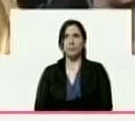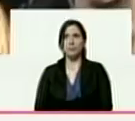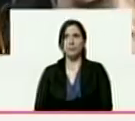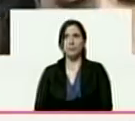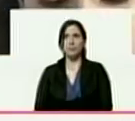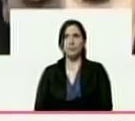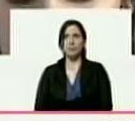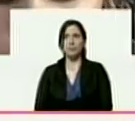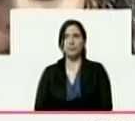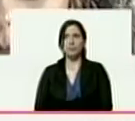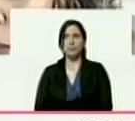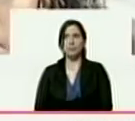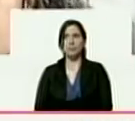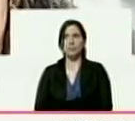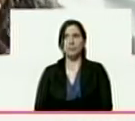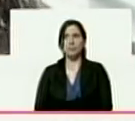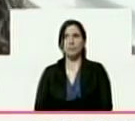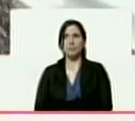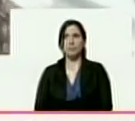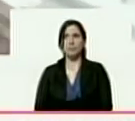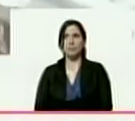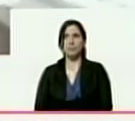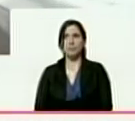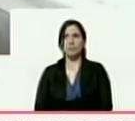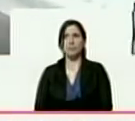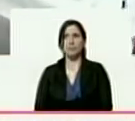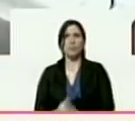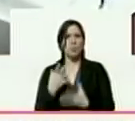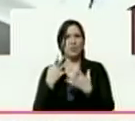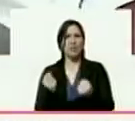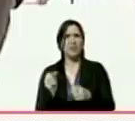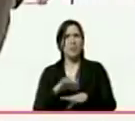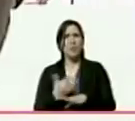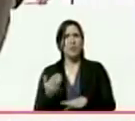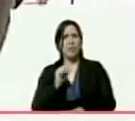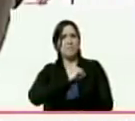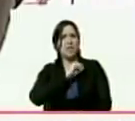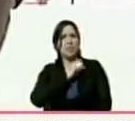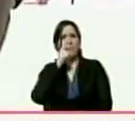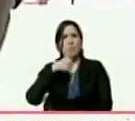Jorlán, es que no entiendo por qué ellos le tienen tanto miedo al pueblo.